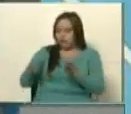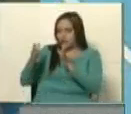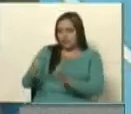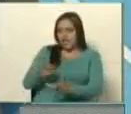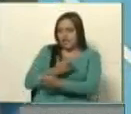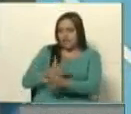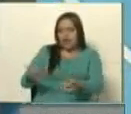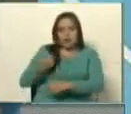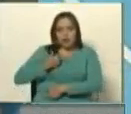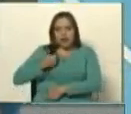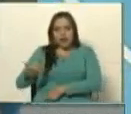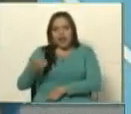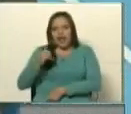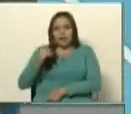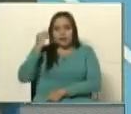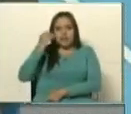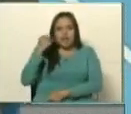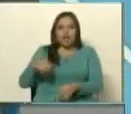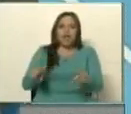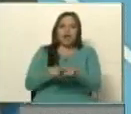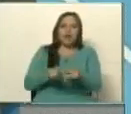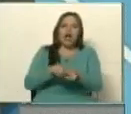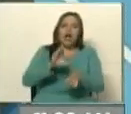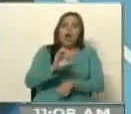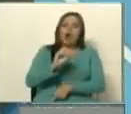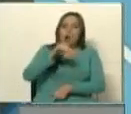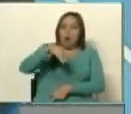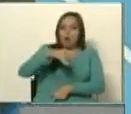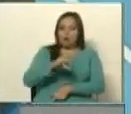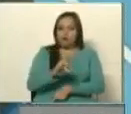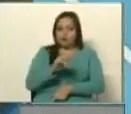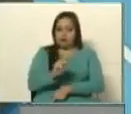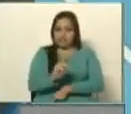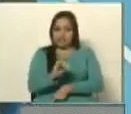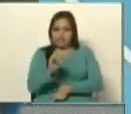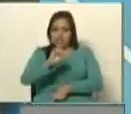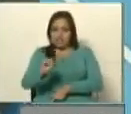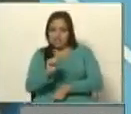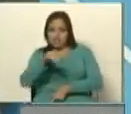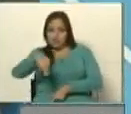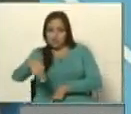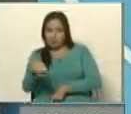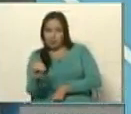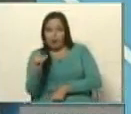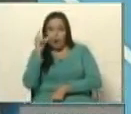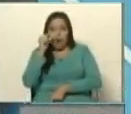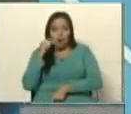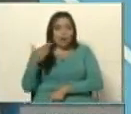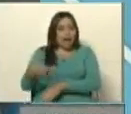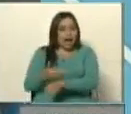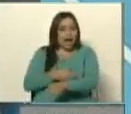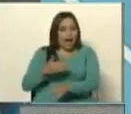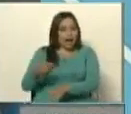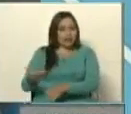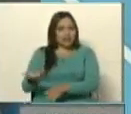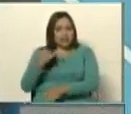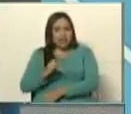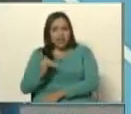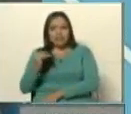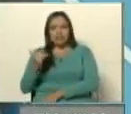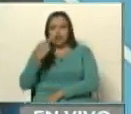en ciertos momentos se considera comunista en Estados Unidos. O sea, el hecho de que Biden en su campaña electoral haya prometido, por